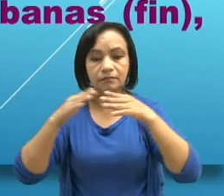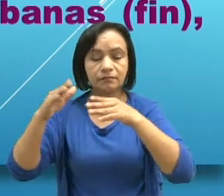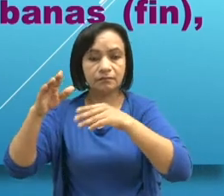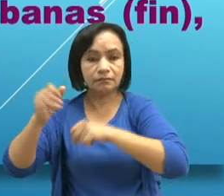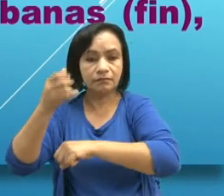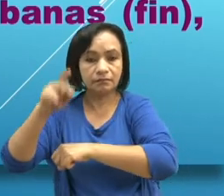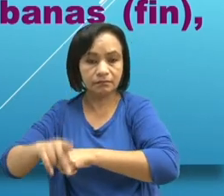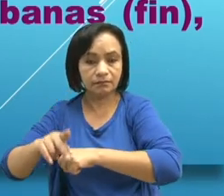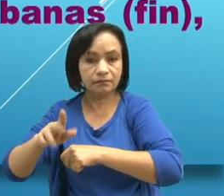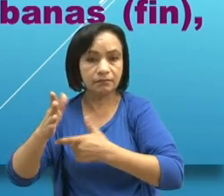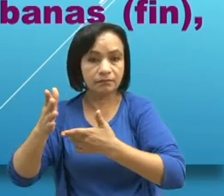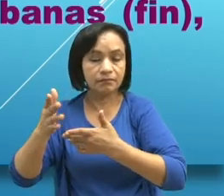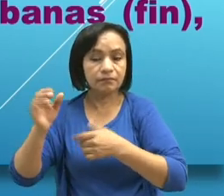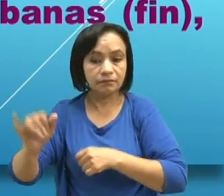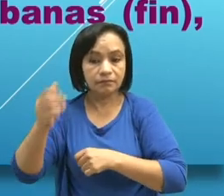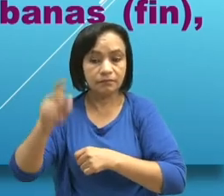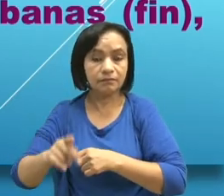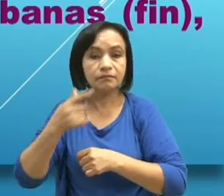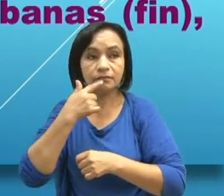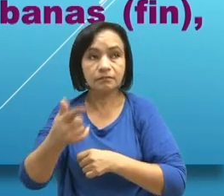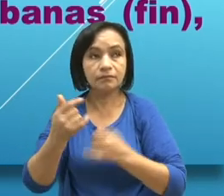todavía que nosotros tenemos